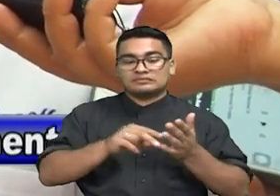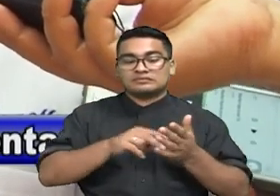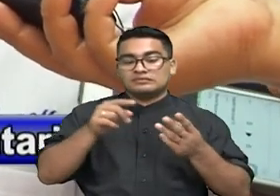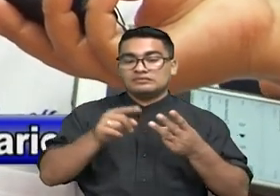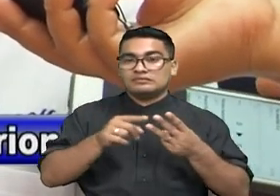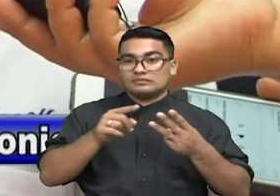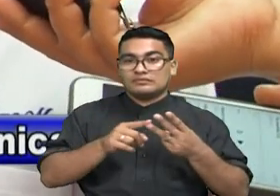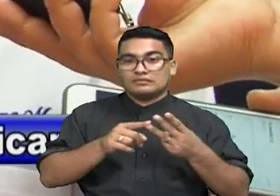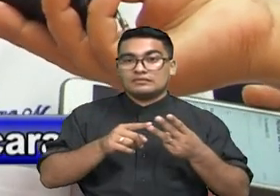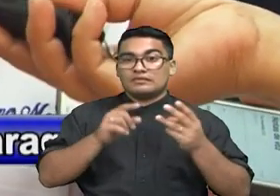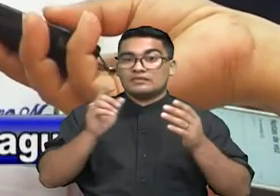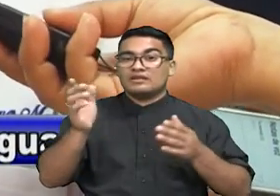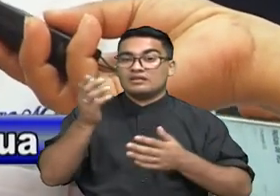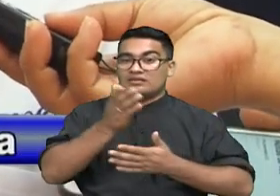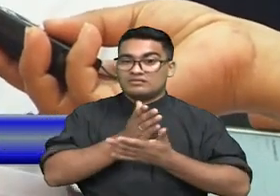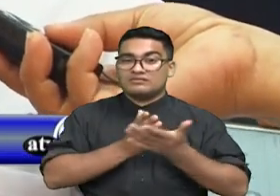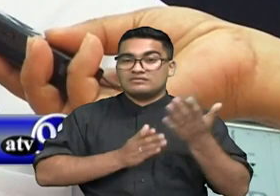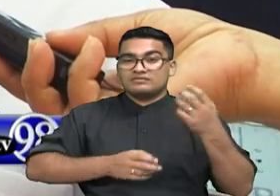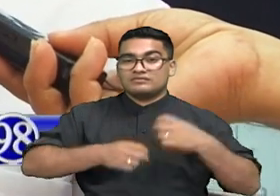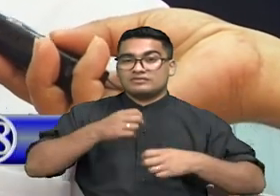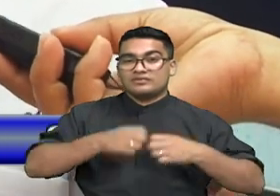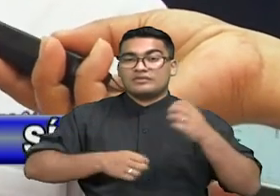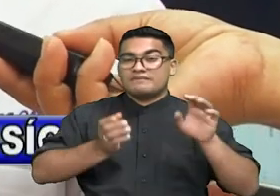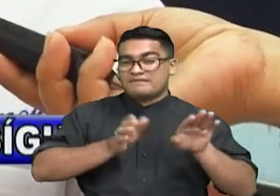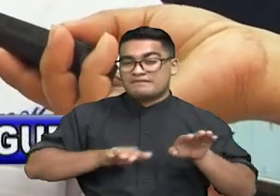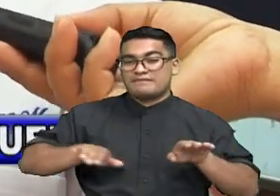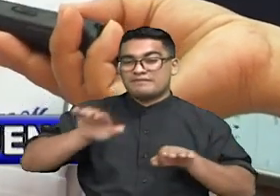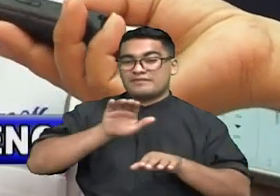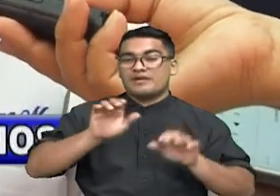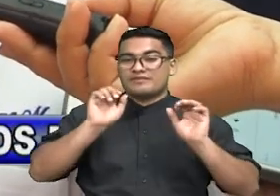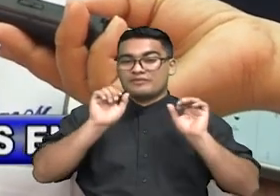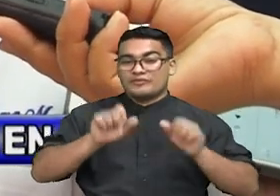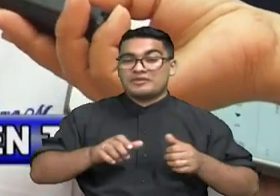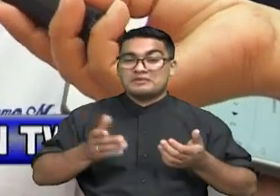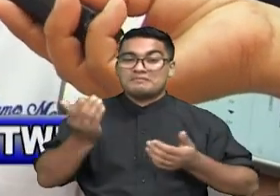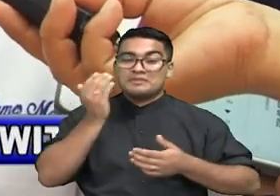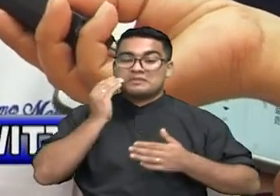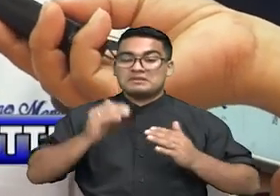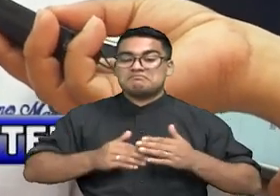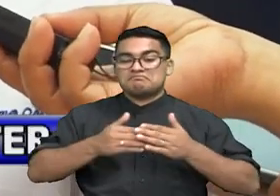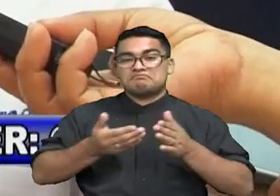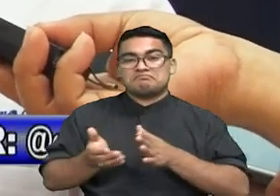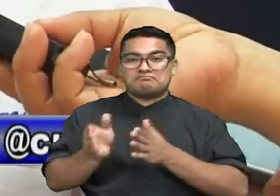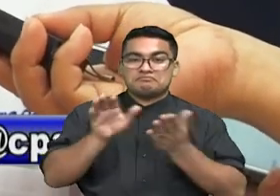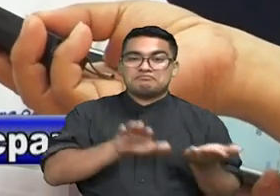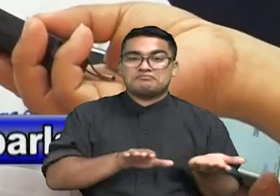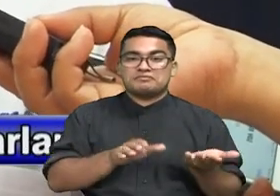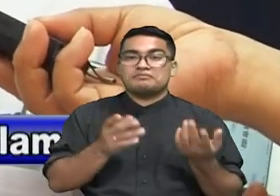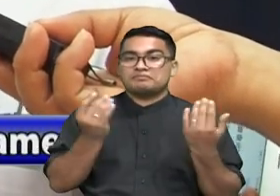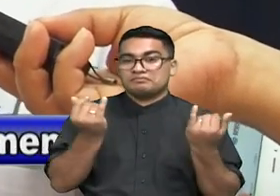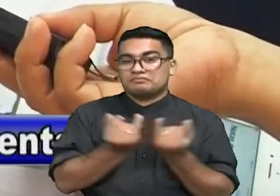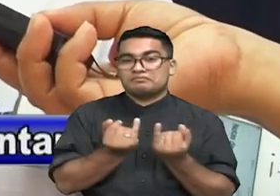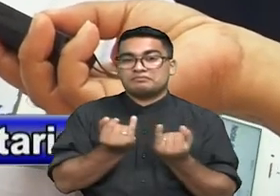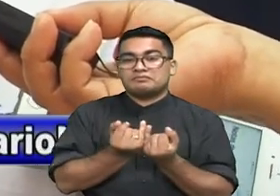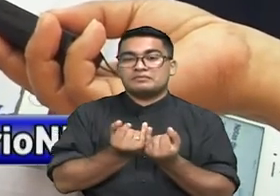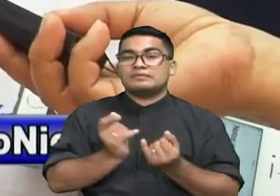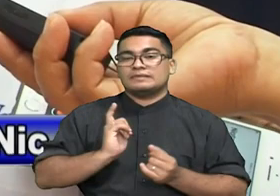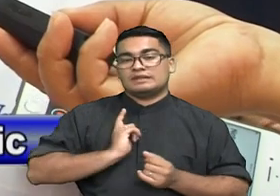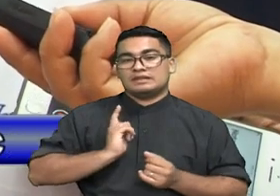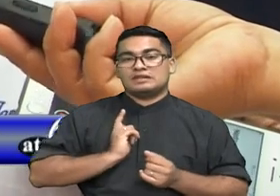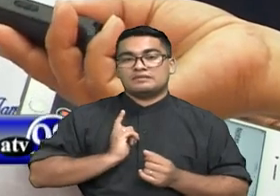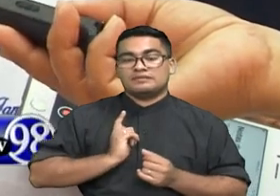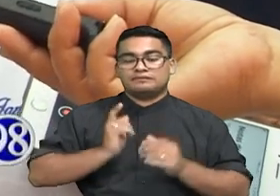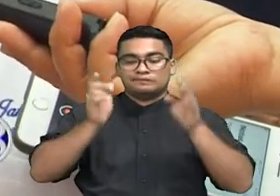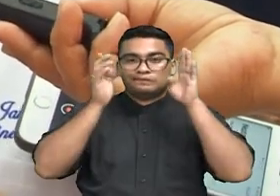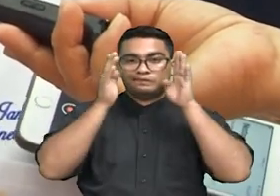que más nos afectan, que más provocan morbimortalidad y pues son las que tenemos pues que